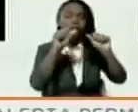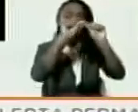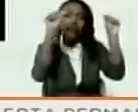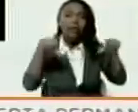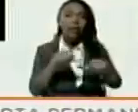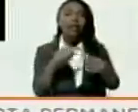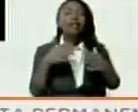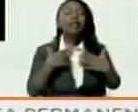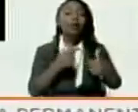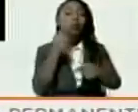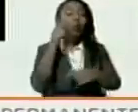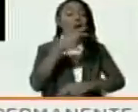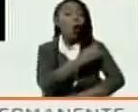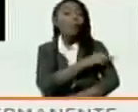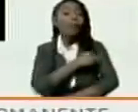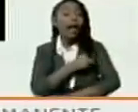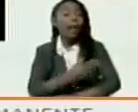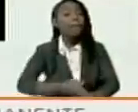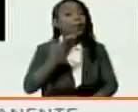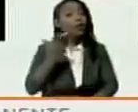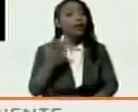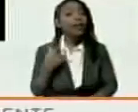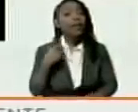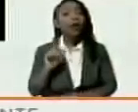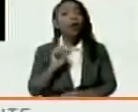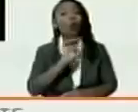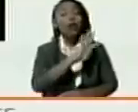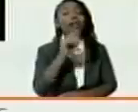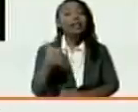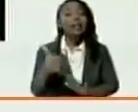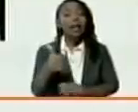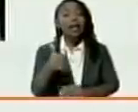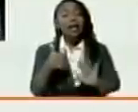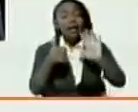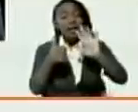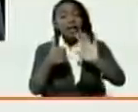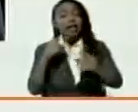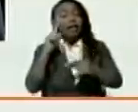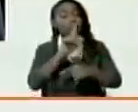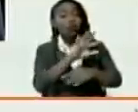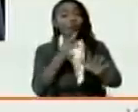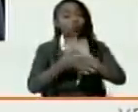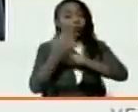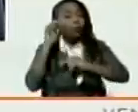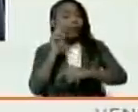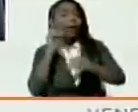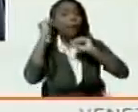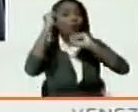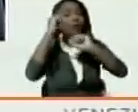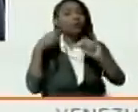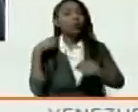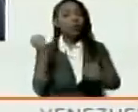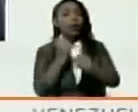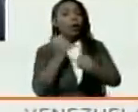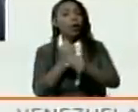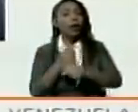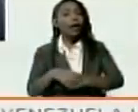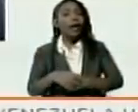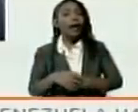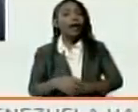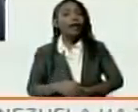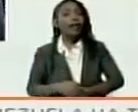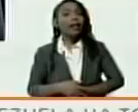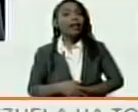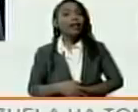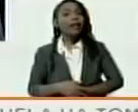de los hospitales Centinela, de los 46 que se designaron, hizo inclusive una protesta a sus trabajadores quejándose por la falta de